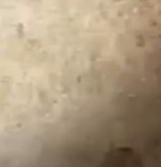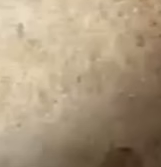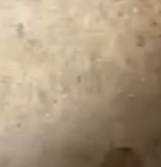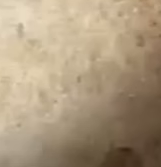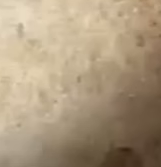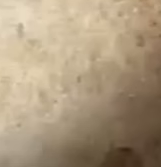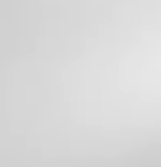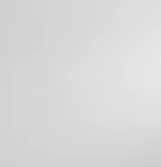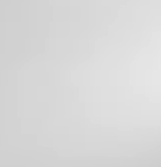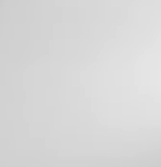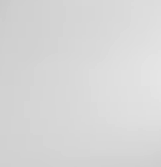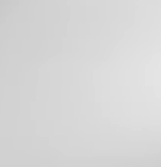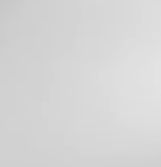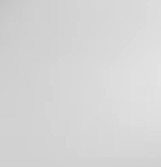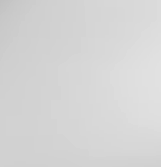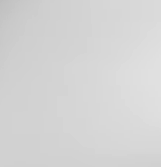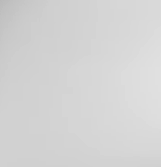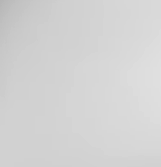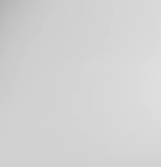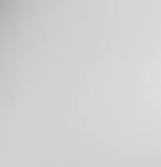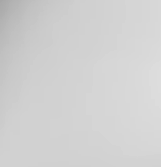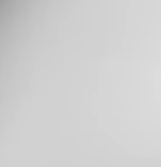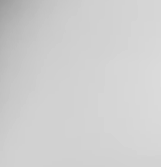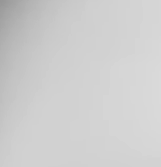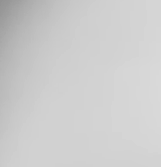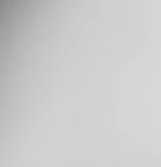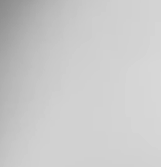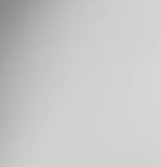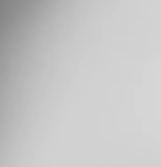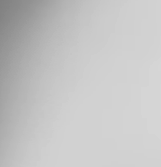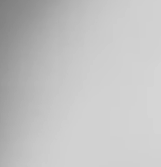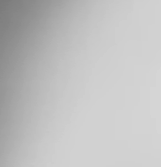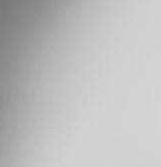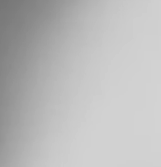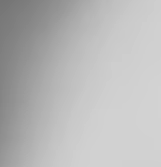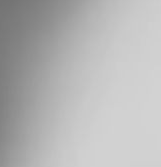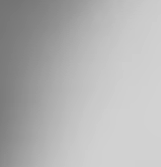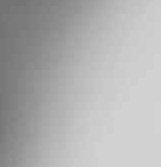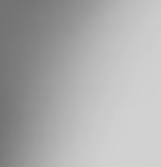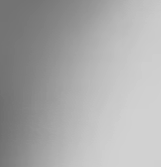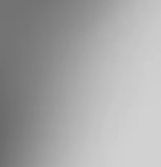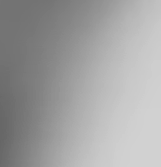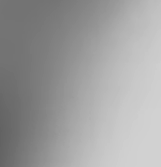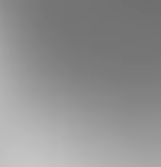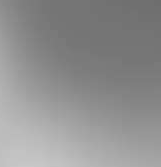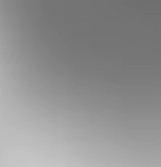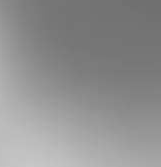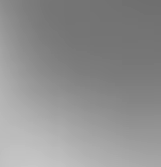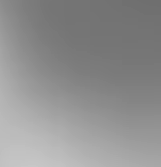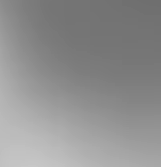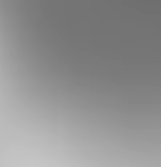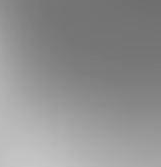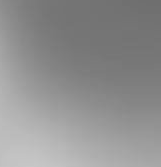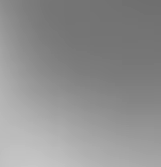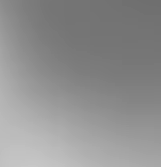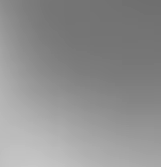en combate el grado de teniente coronel. 4 años después, se integró al Plan de Agua Prieta y ascendió al grado de general